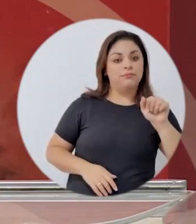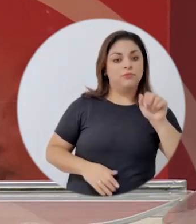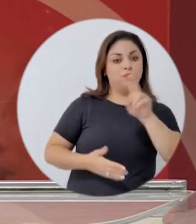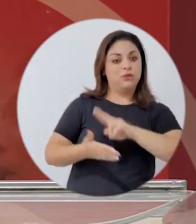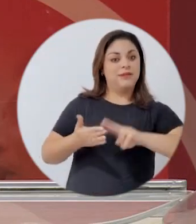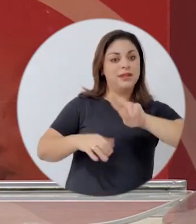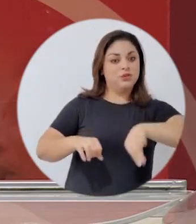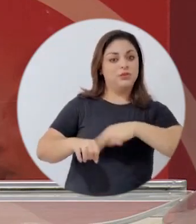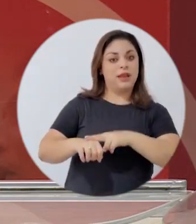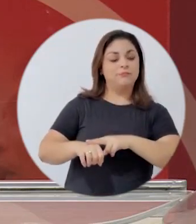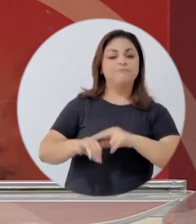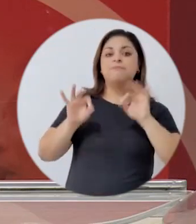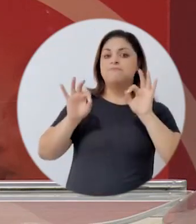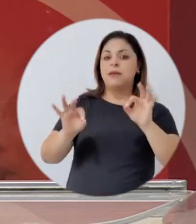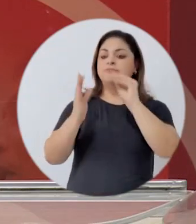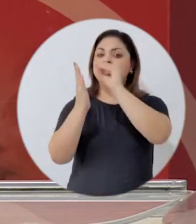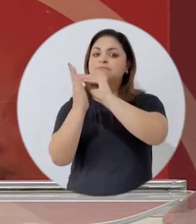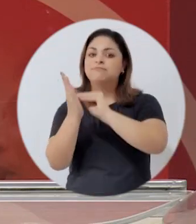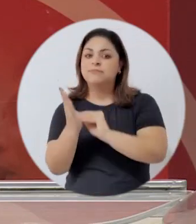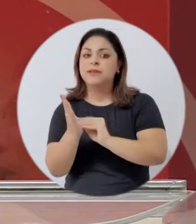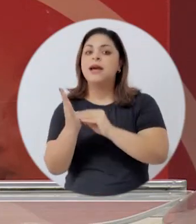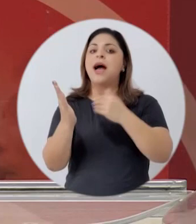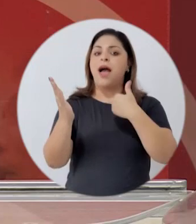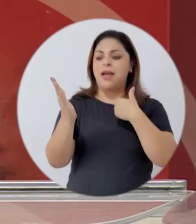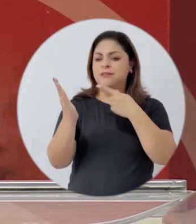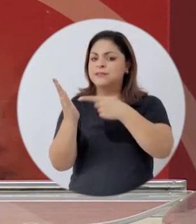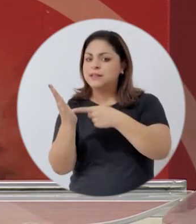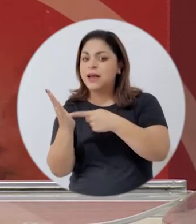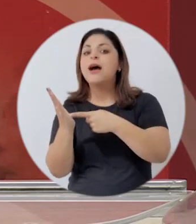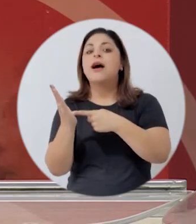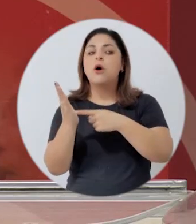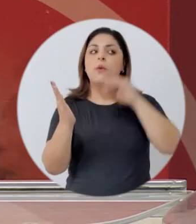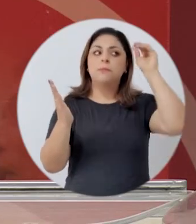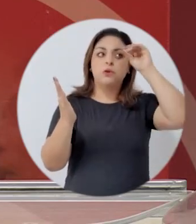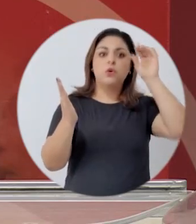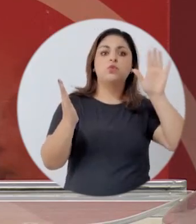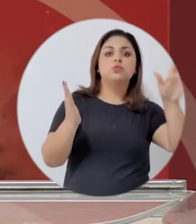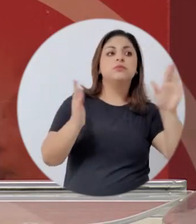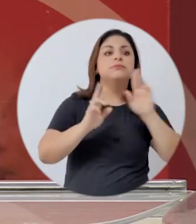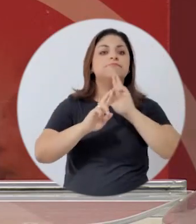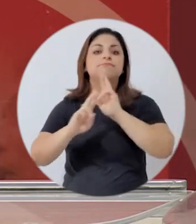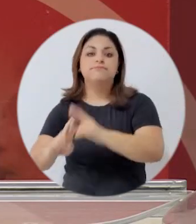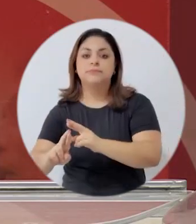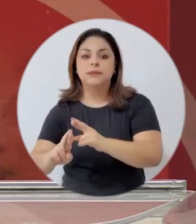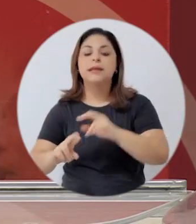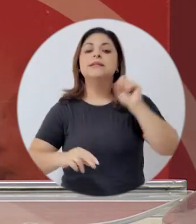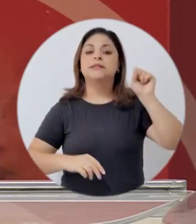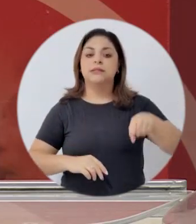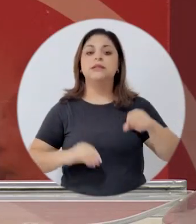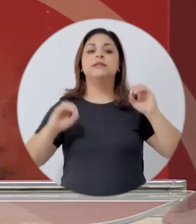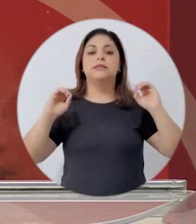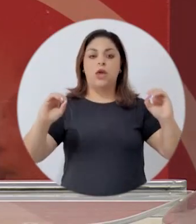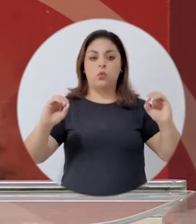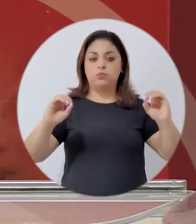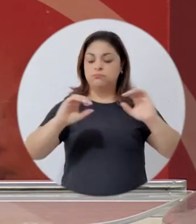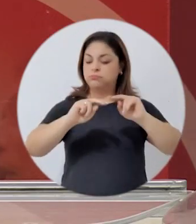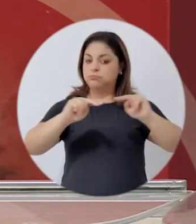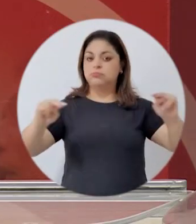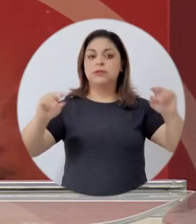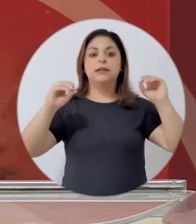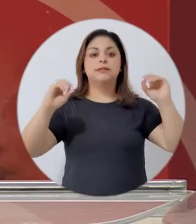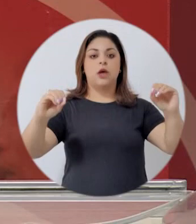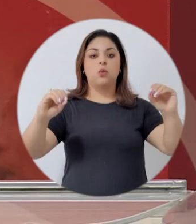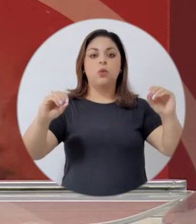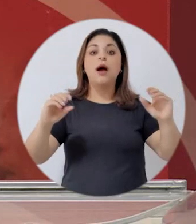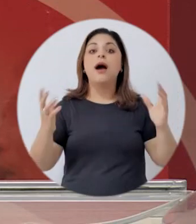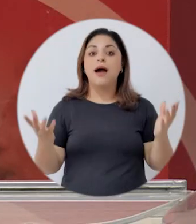a que tiene este inventario, estas acciones y estas compensaciones, realmente sí está en cero. Y yo declaro que sí está en